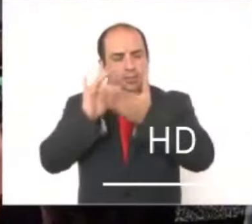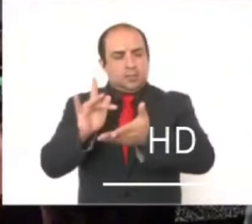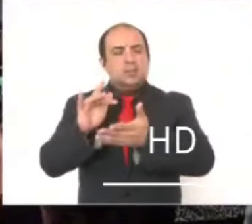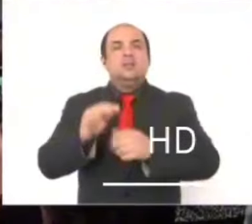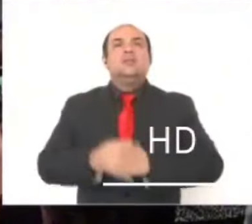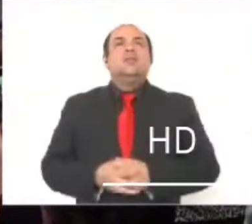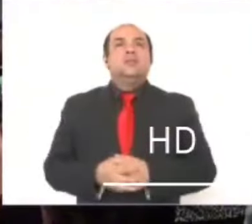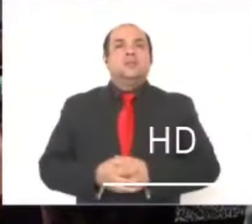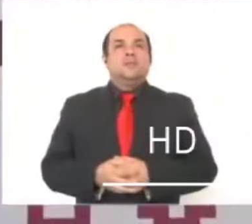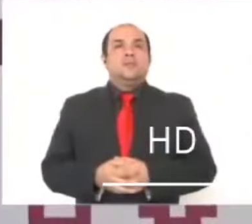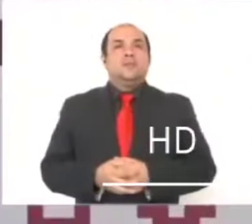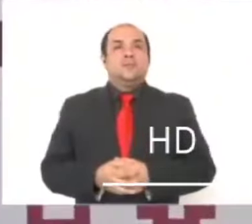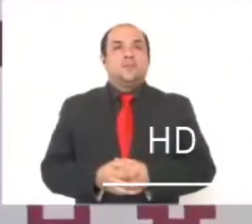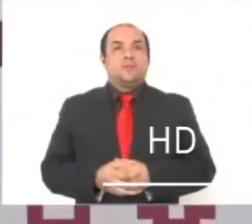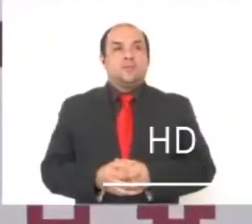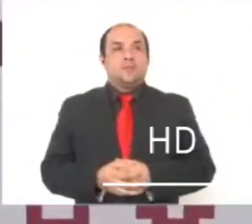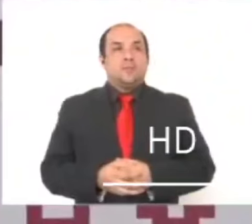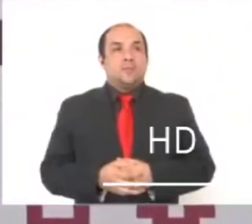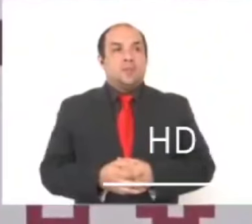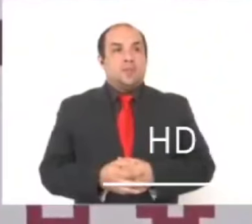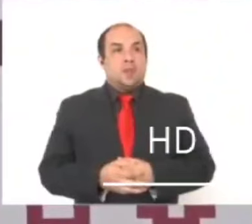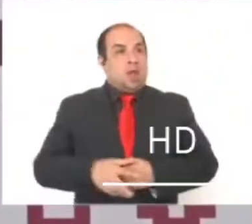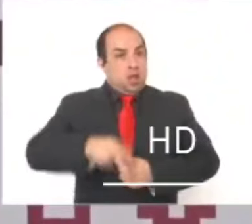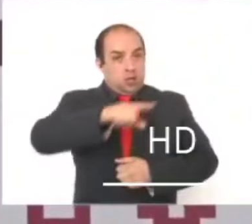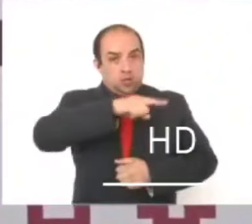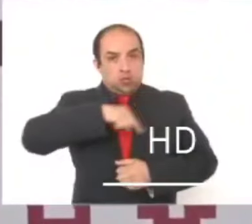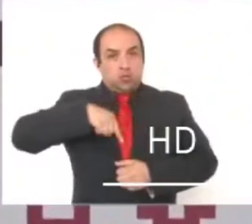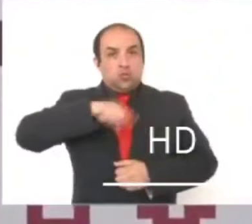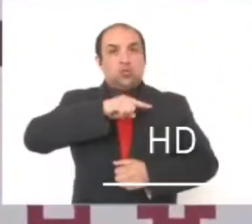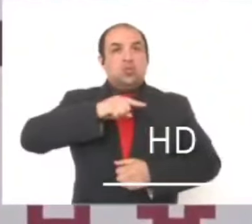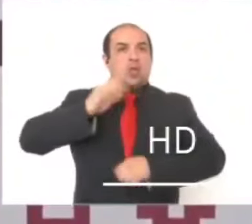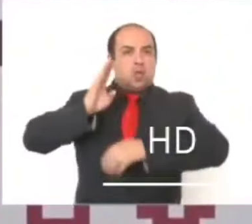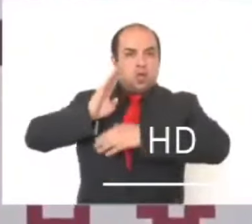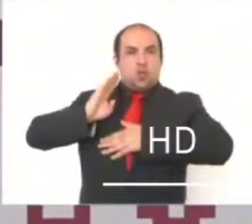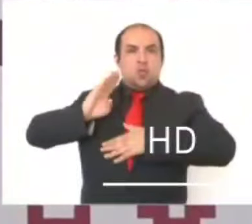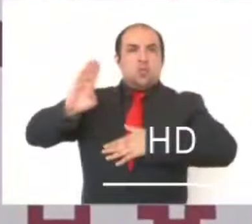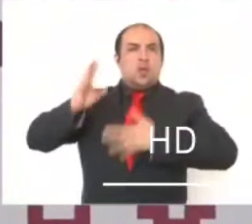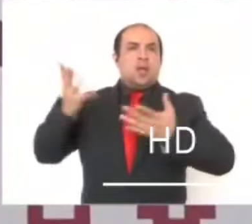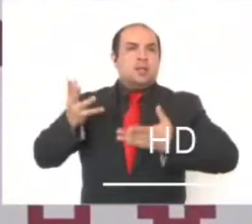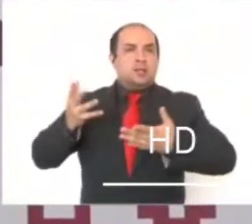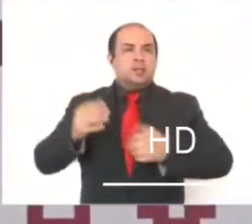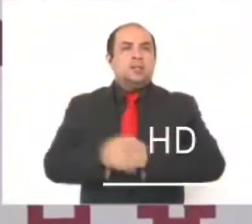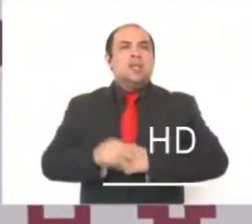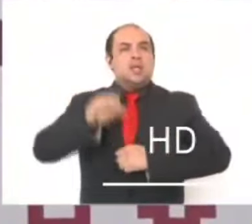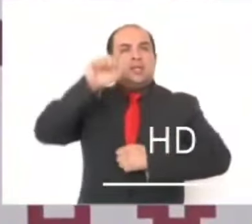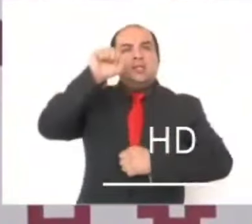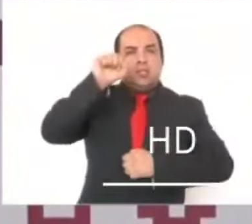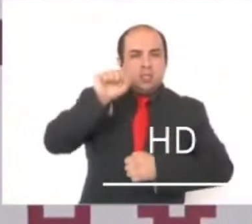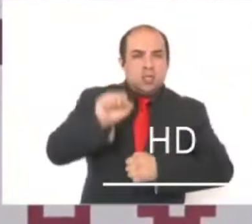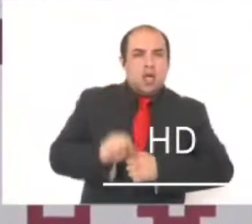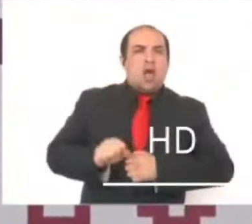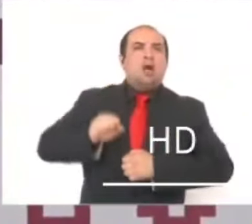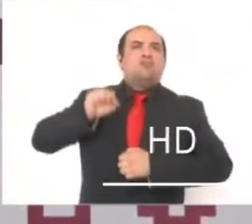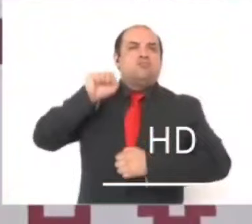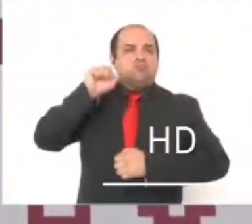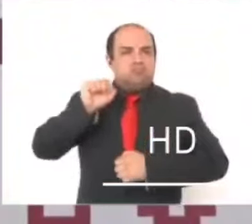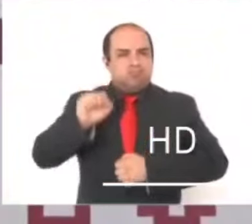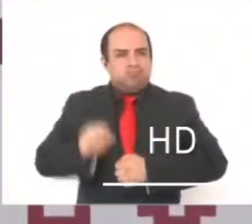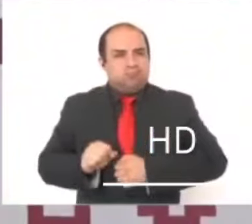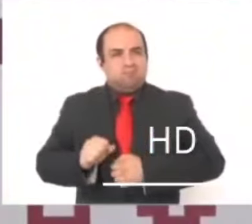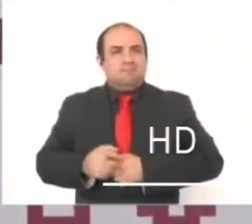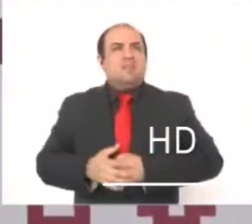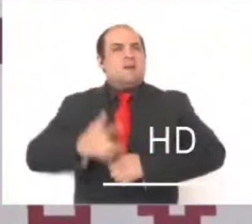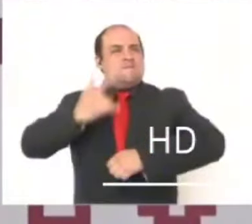Y el compromiso que tenemos como algo que hacemos sábado a sábado, redoblar los esfuerzos